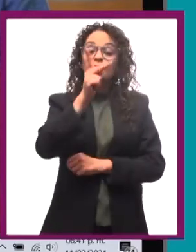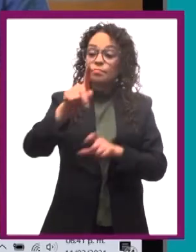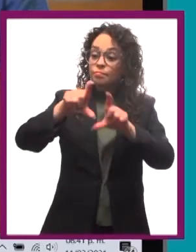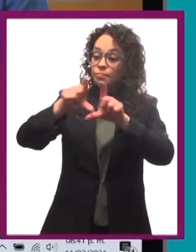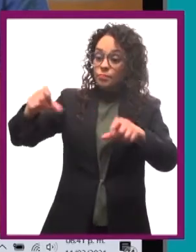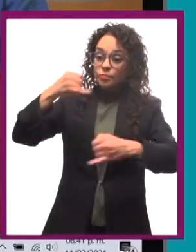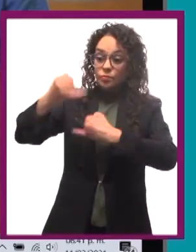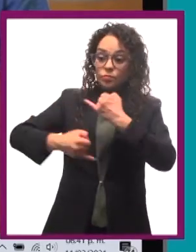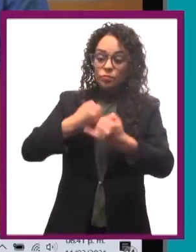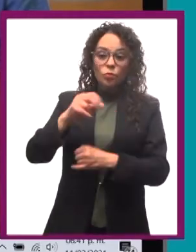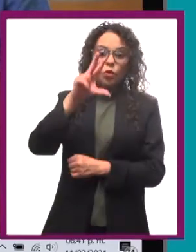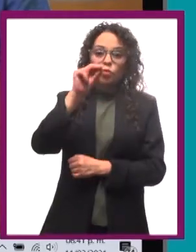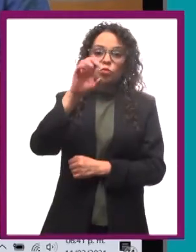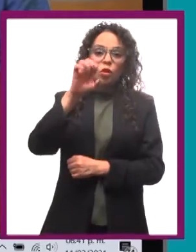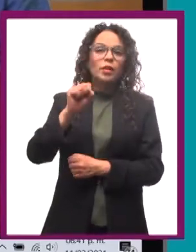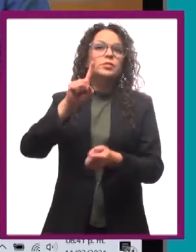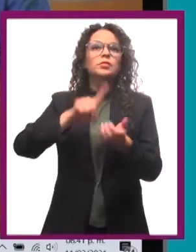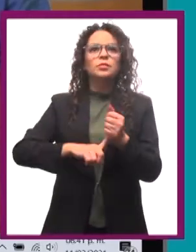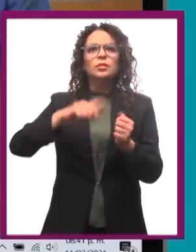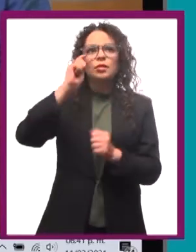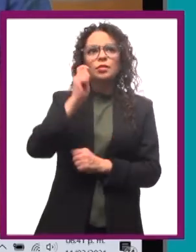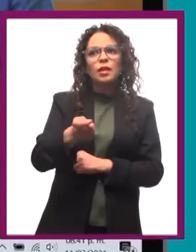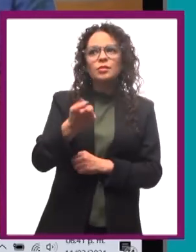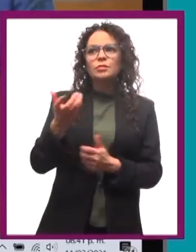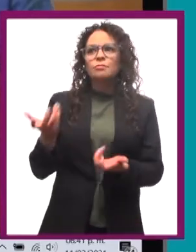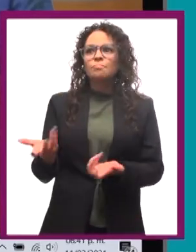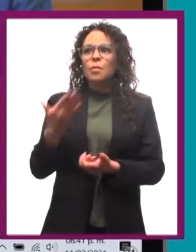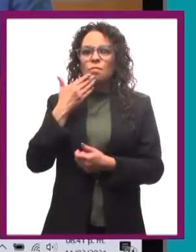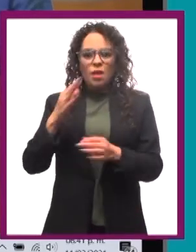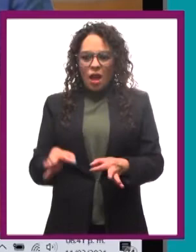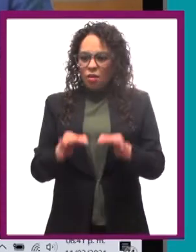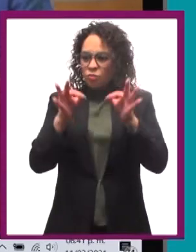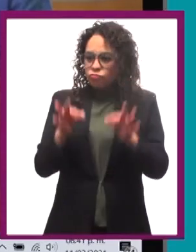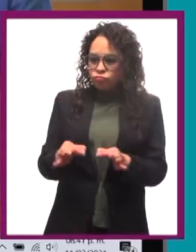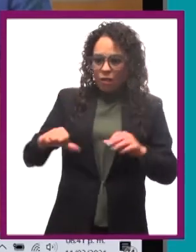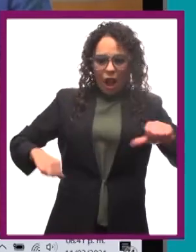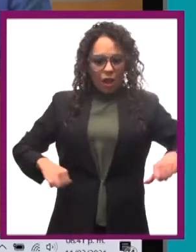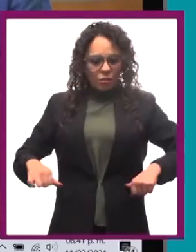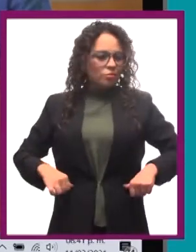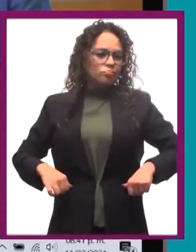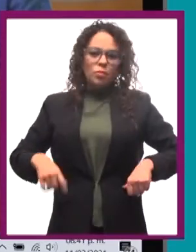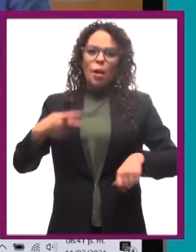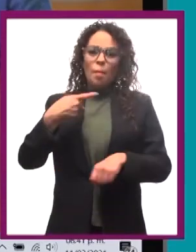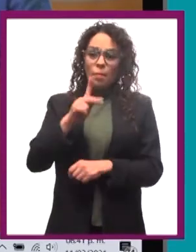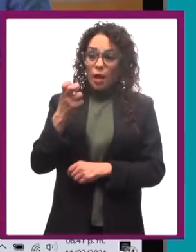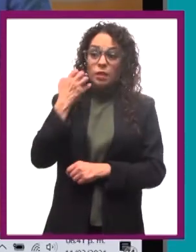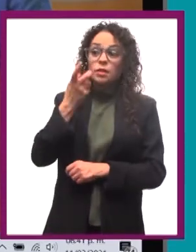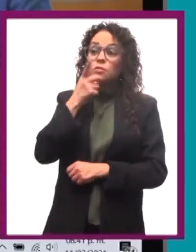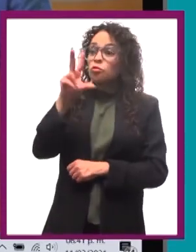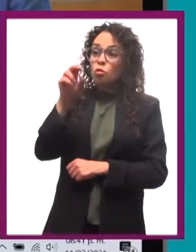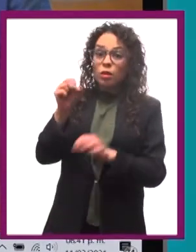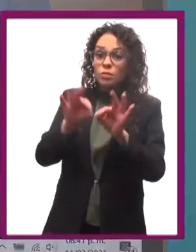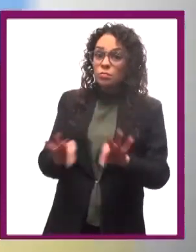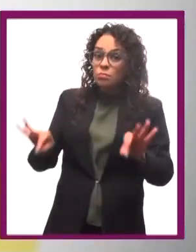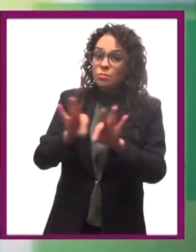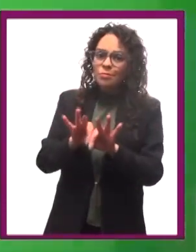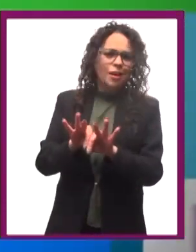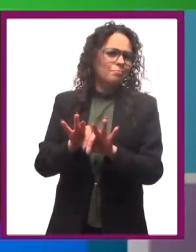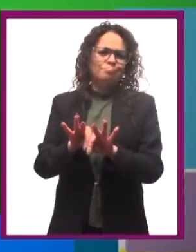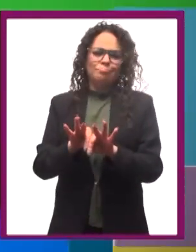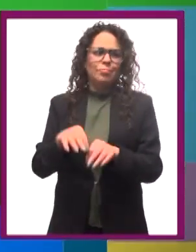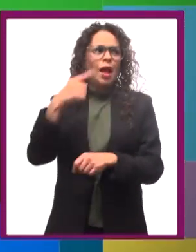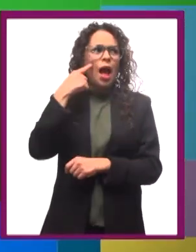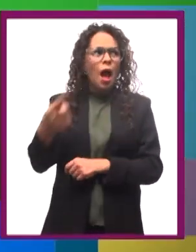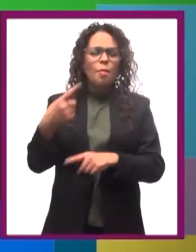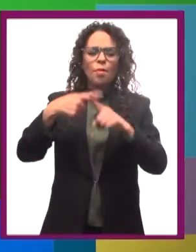juego, por definición, no es una actividad productiva, pero eso no significa que no sea importante. Vamos a ver qué dice